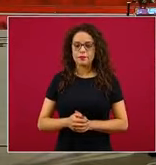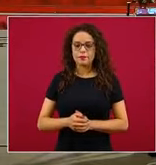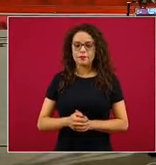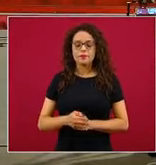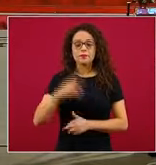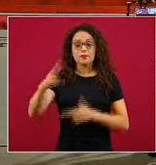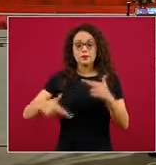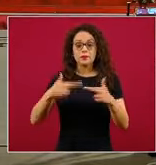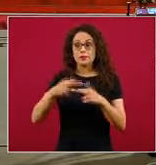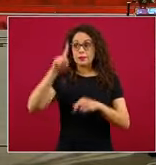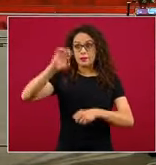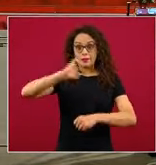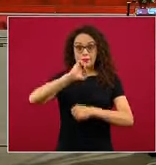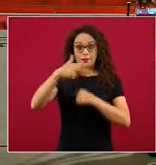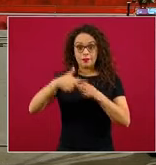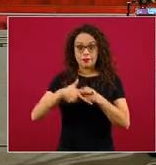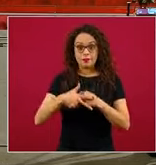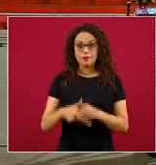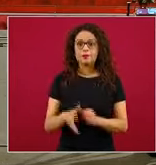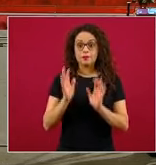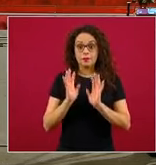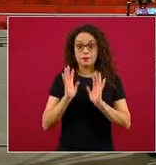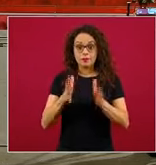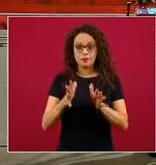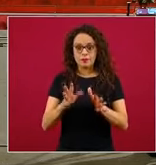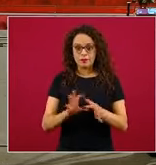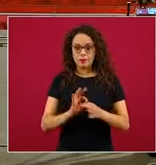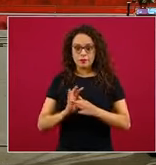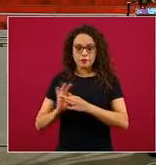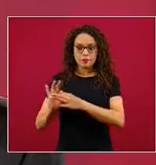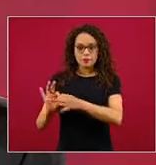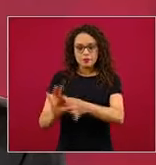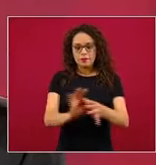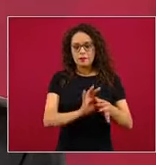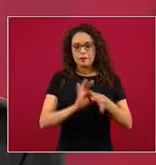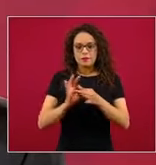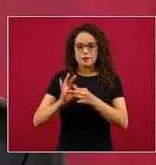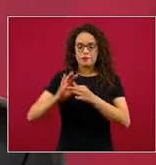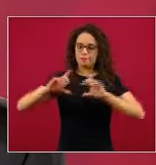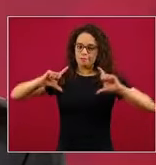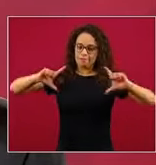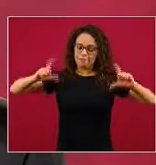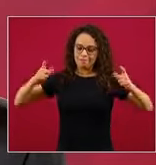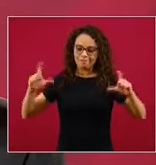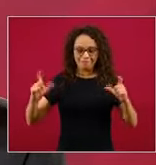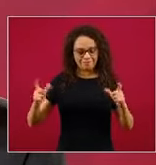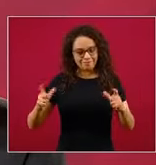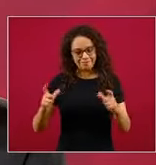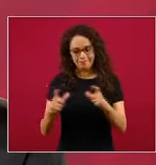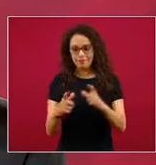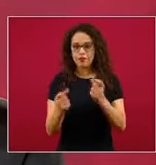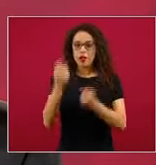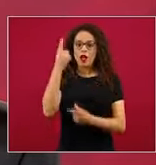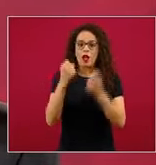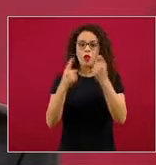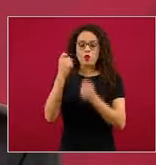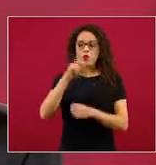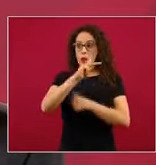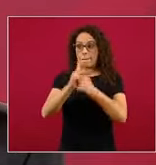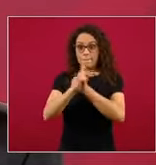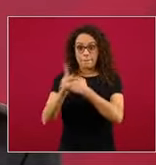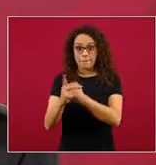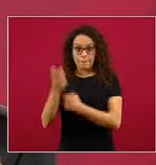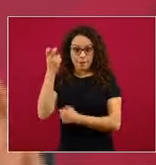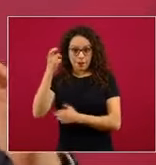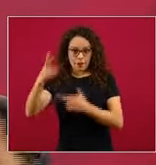región europea ya tiene en conjunto una etapa de descenso. Algunos de los países de esa región